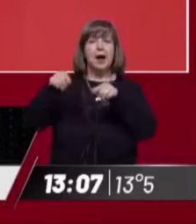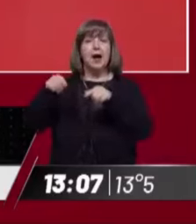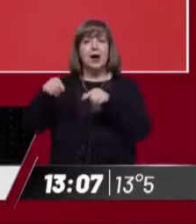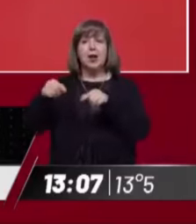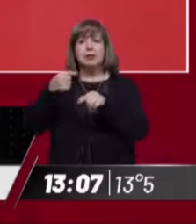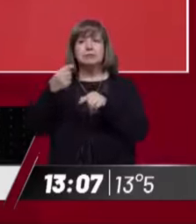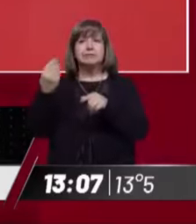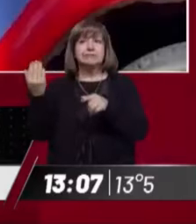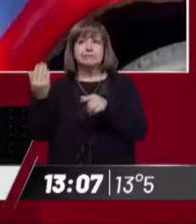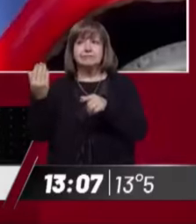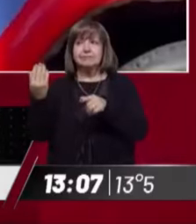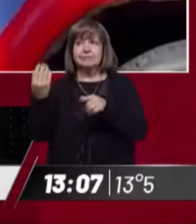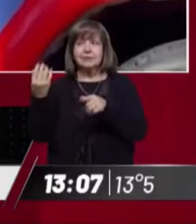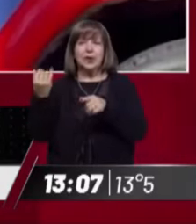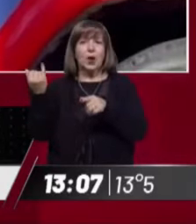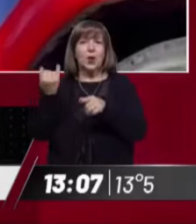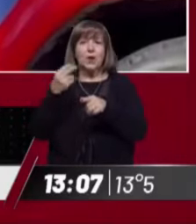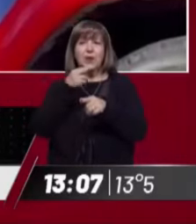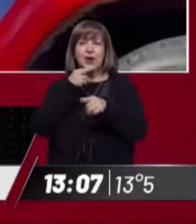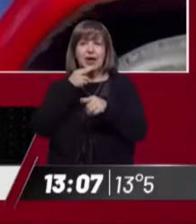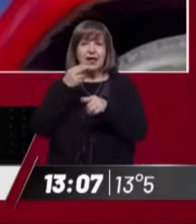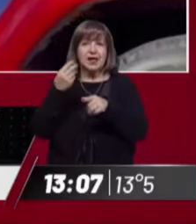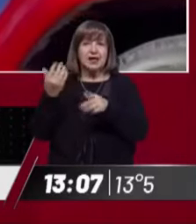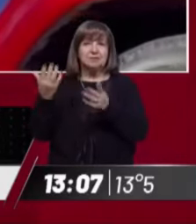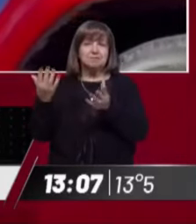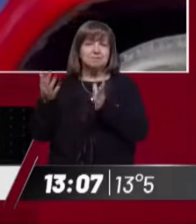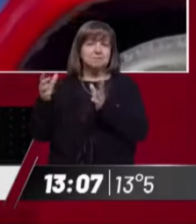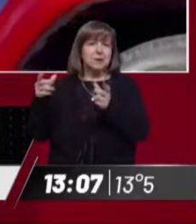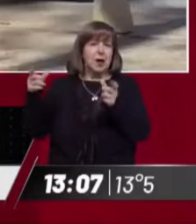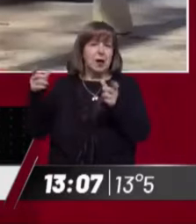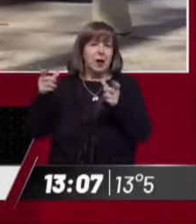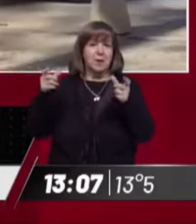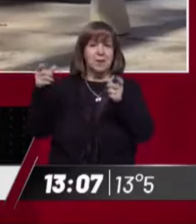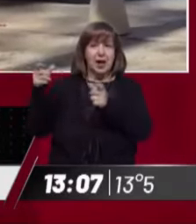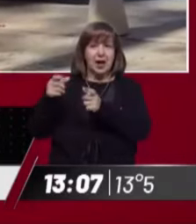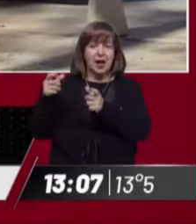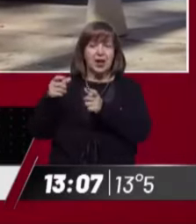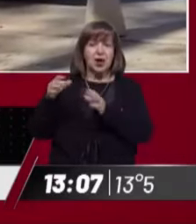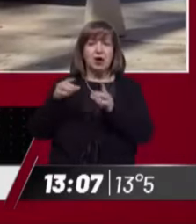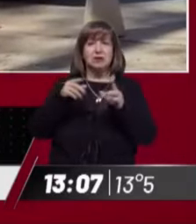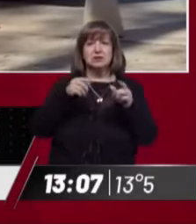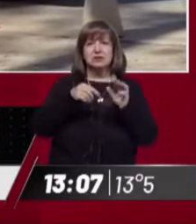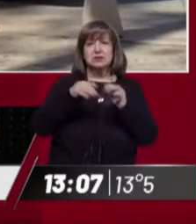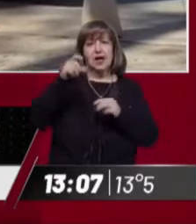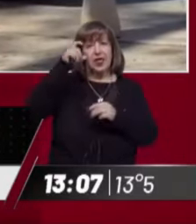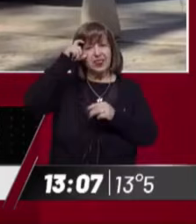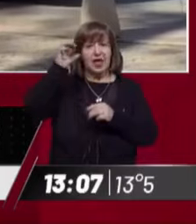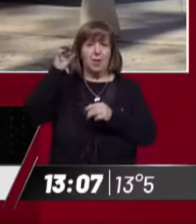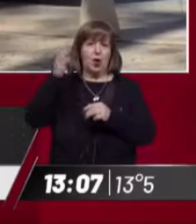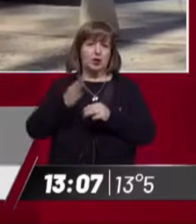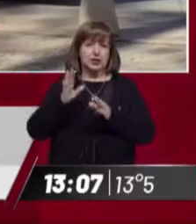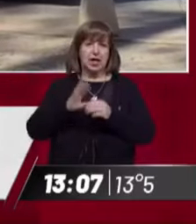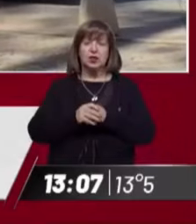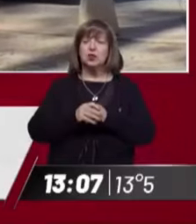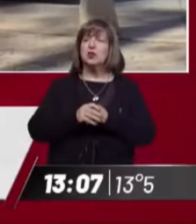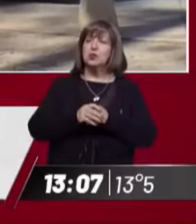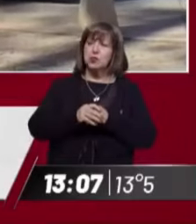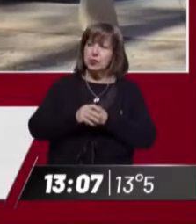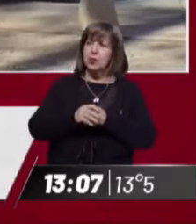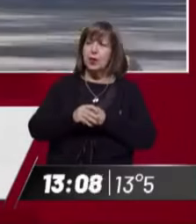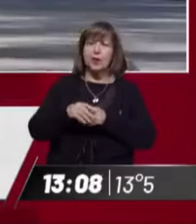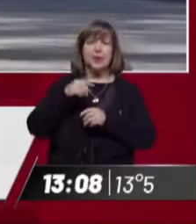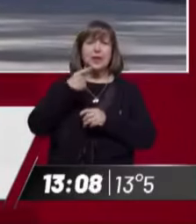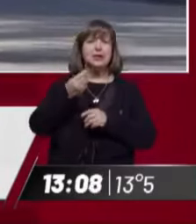no hay que calcular que de ese total del 40 no debe ser más de un 10%. Cuando hablamos de